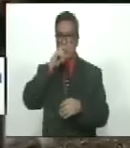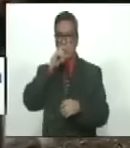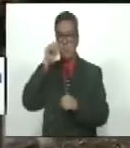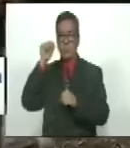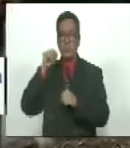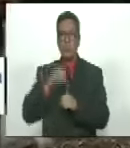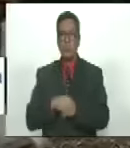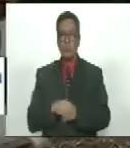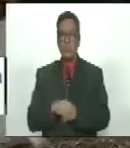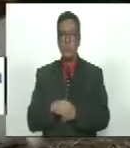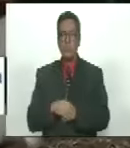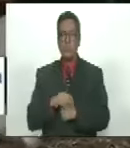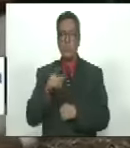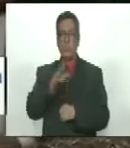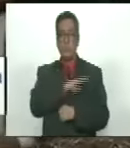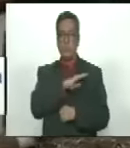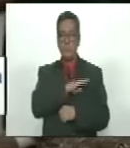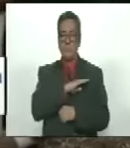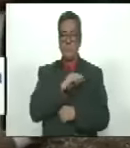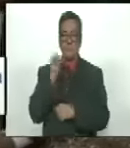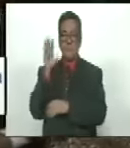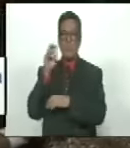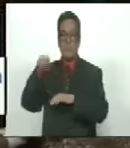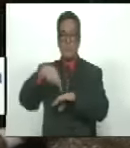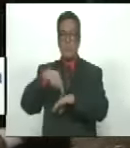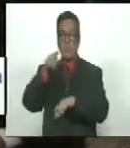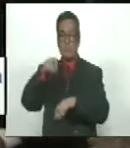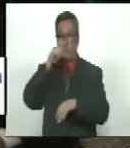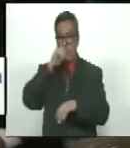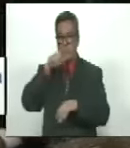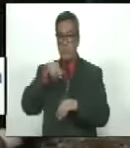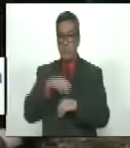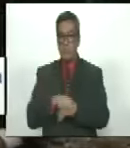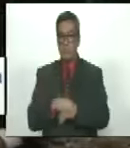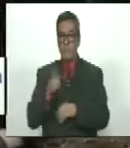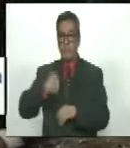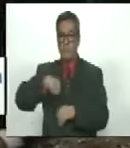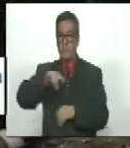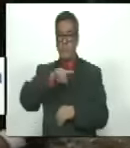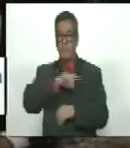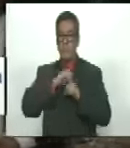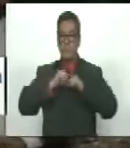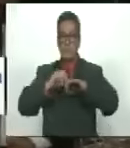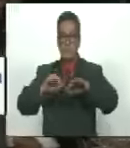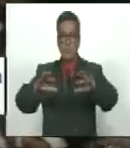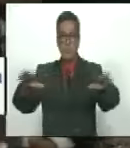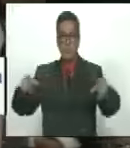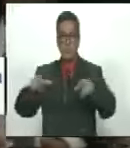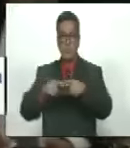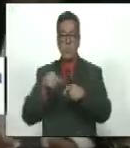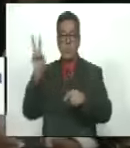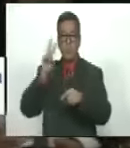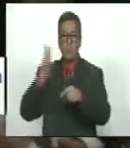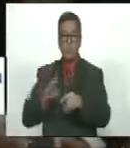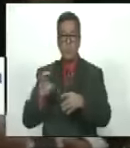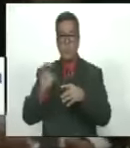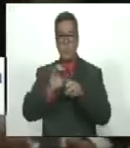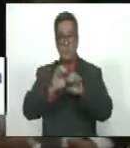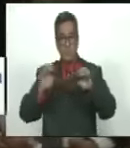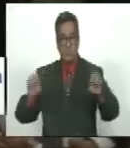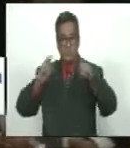Maduro, que pertenece al Congreso de la Nueva Época. Nosotros nos desplegamos por todo el país,